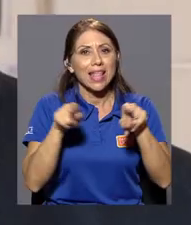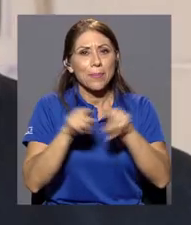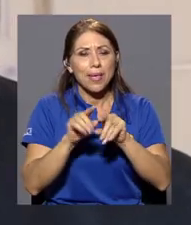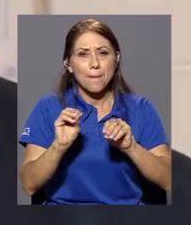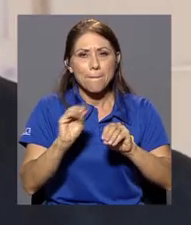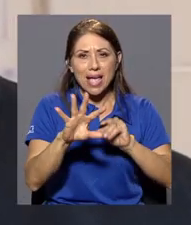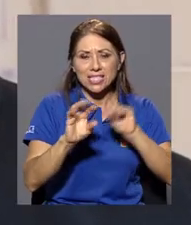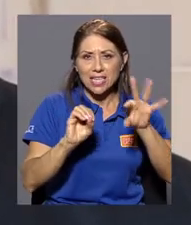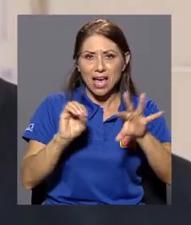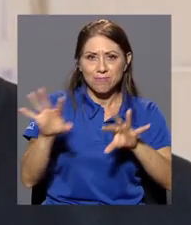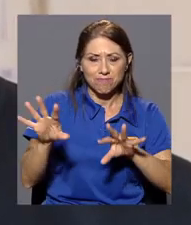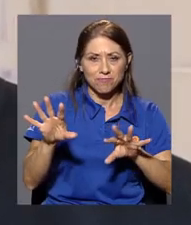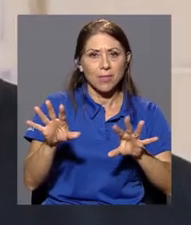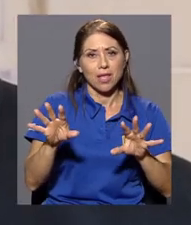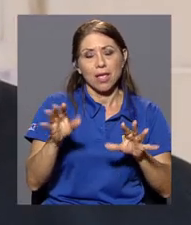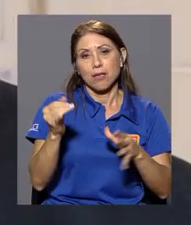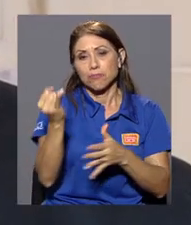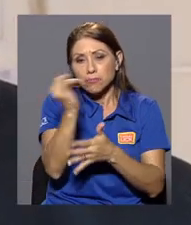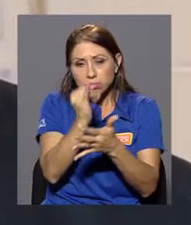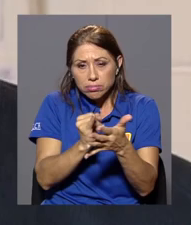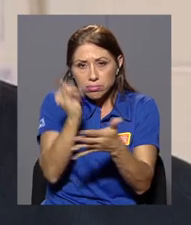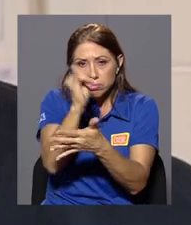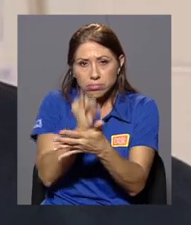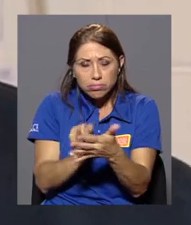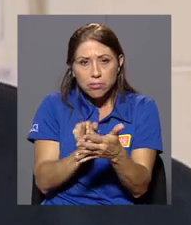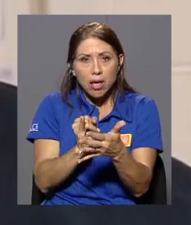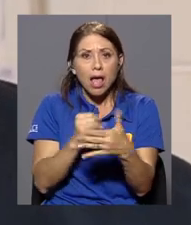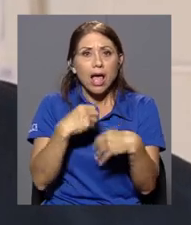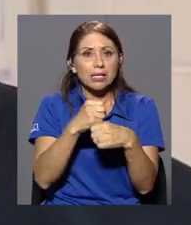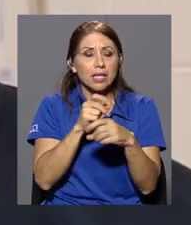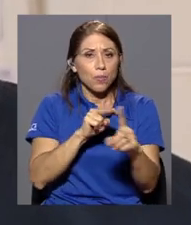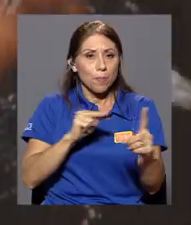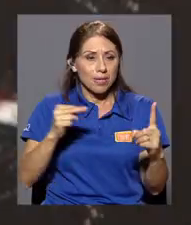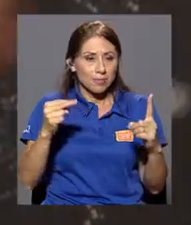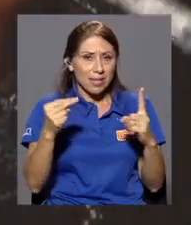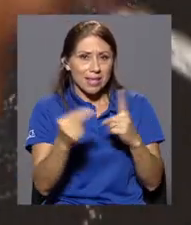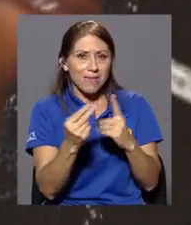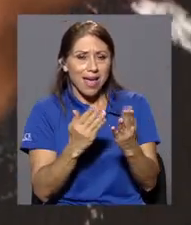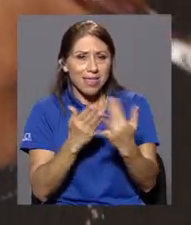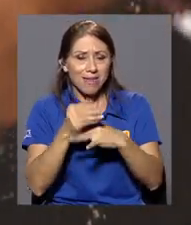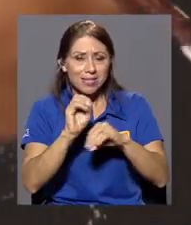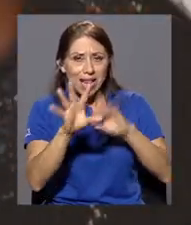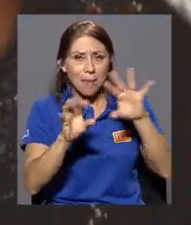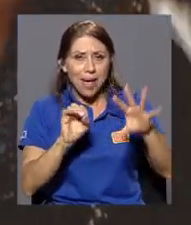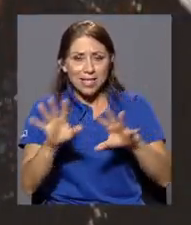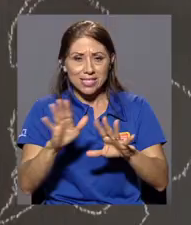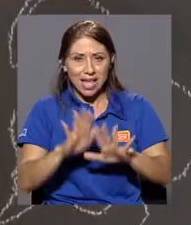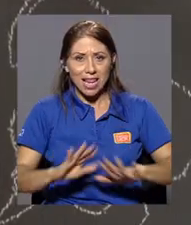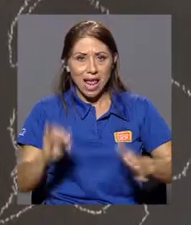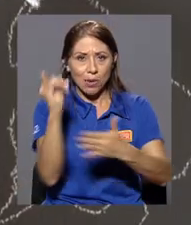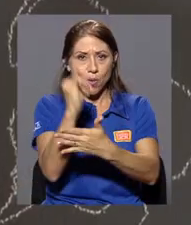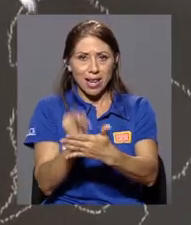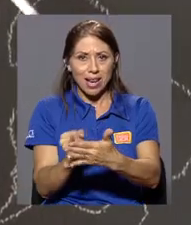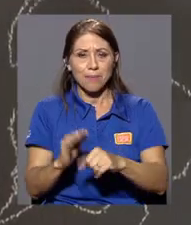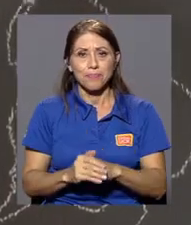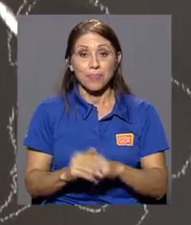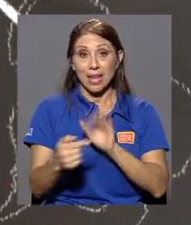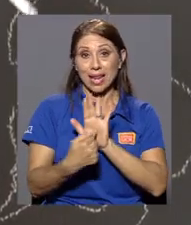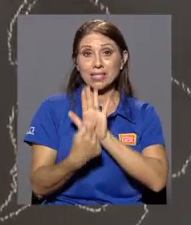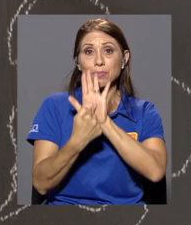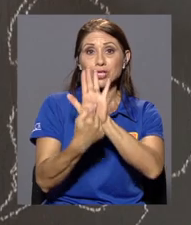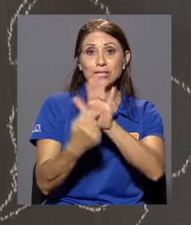digamos construyendo perspectiva más rica a través de la mancha en la acuarela la exposición